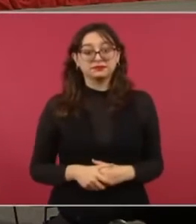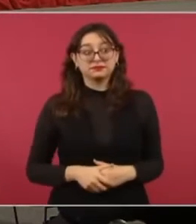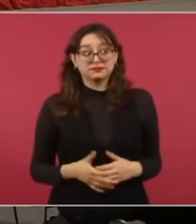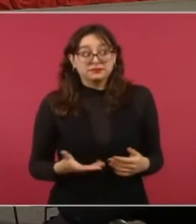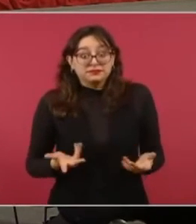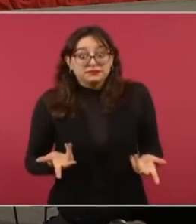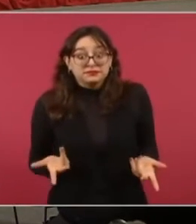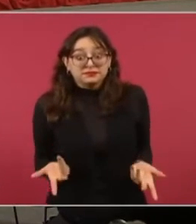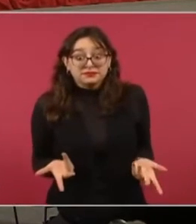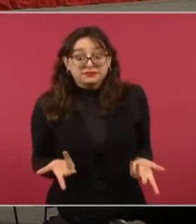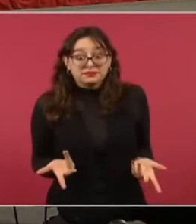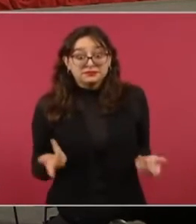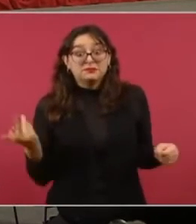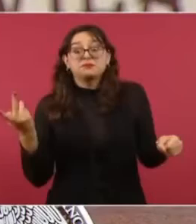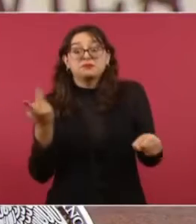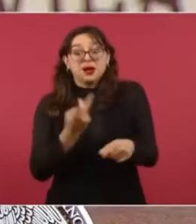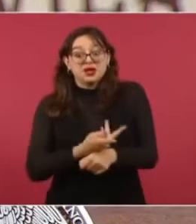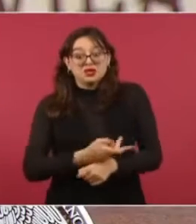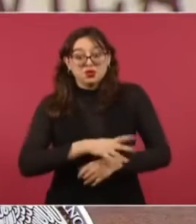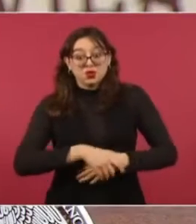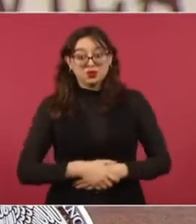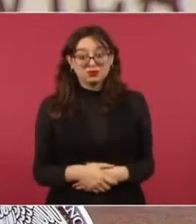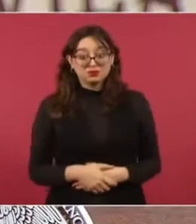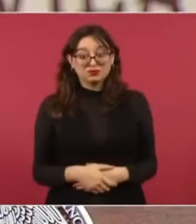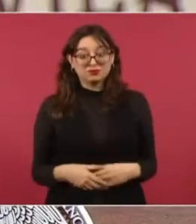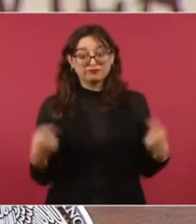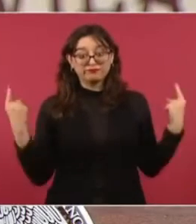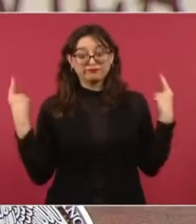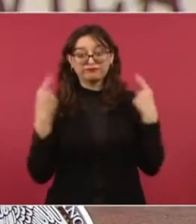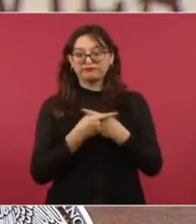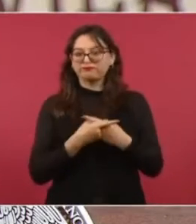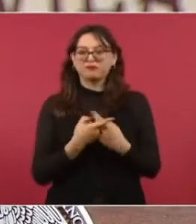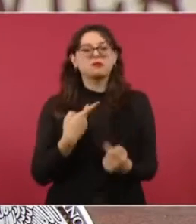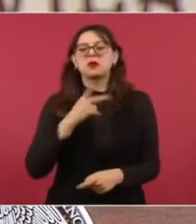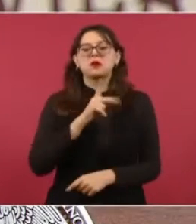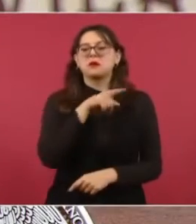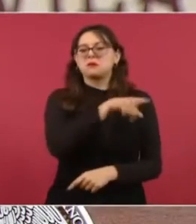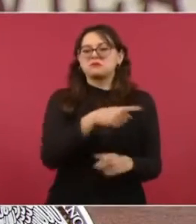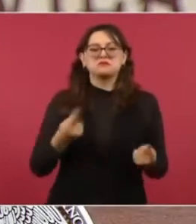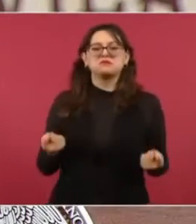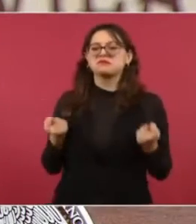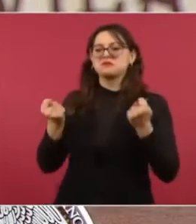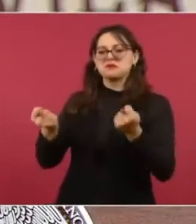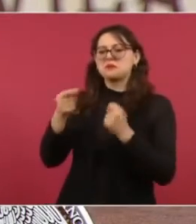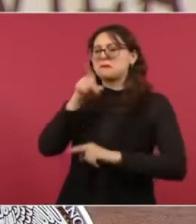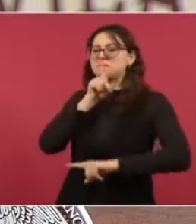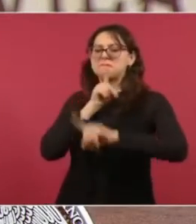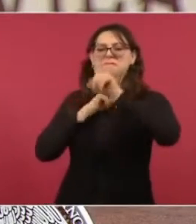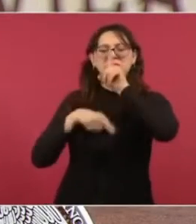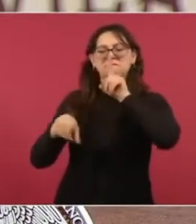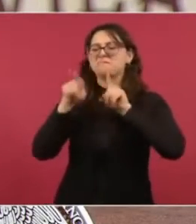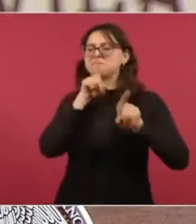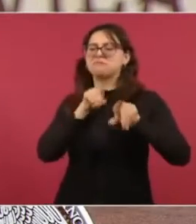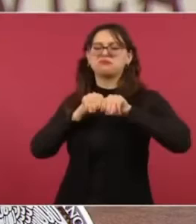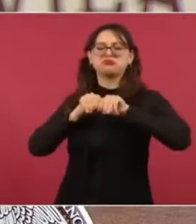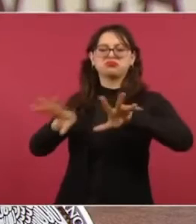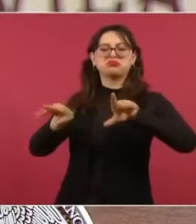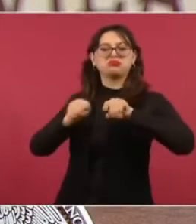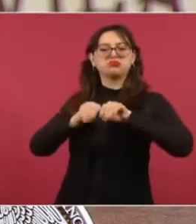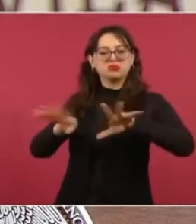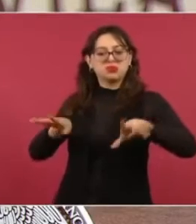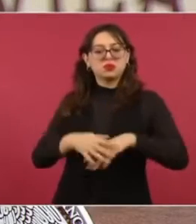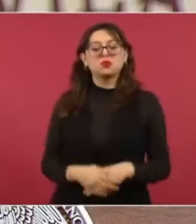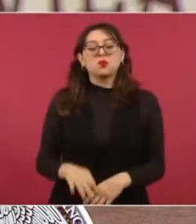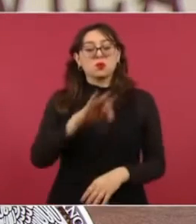Contradicciones absolutas, pero continúa hasta este día haciendo esto. Basta meterse a su cuenta de Twitter, en